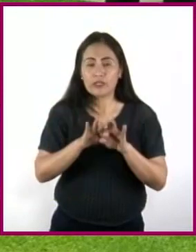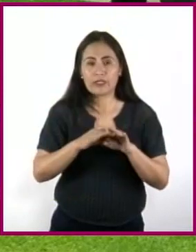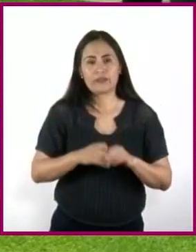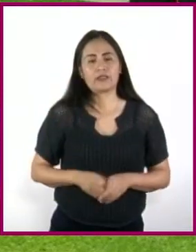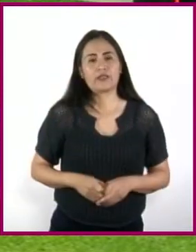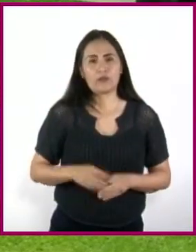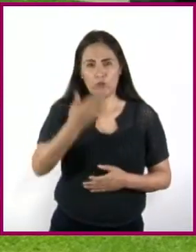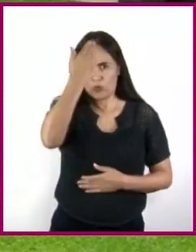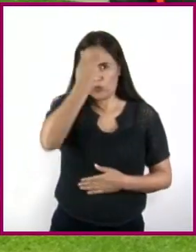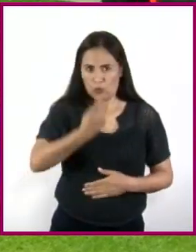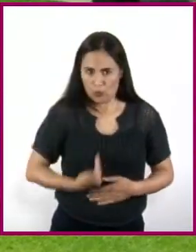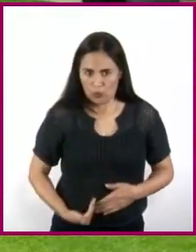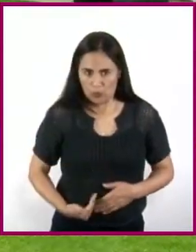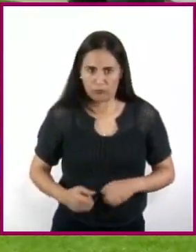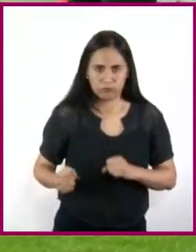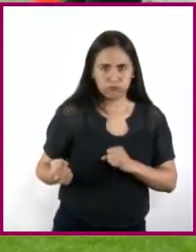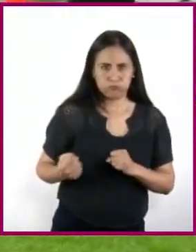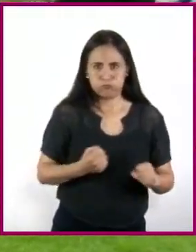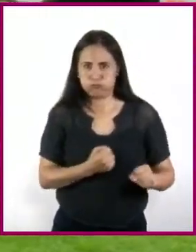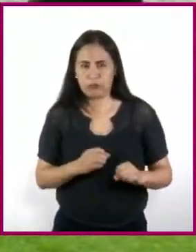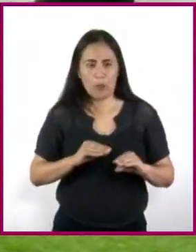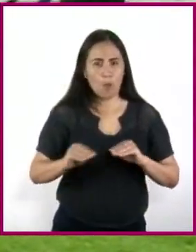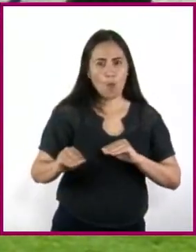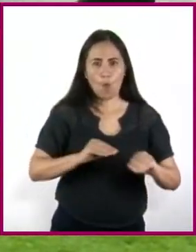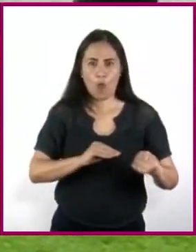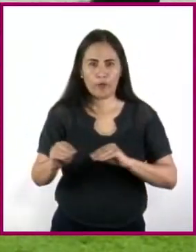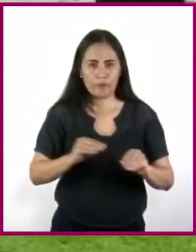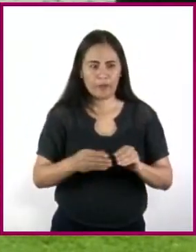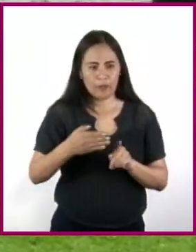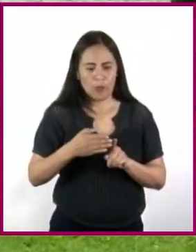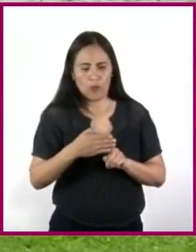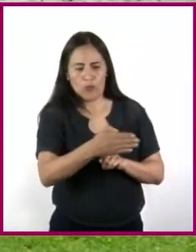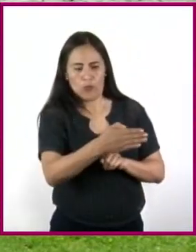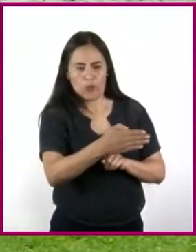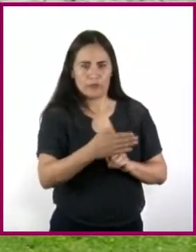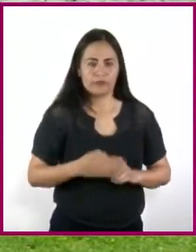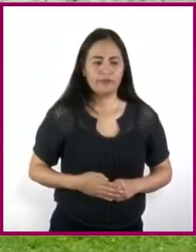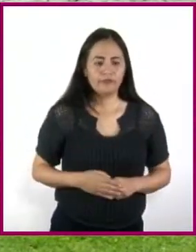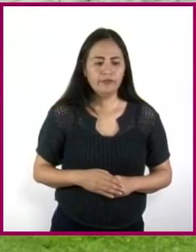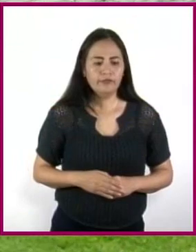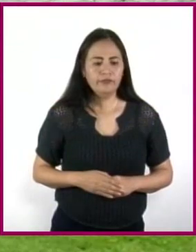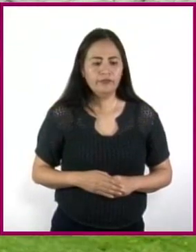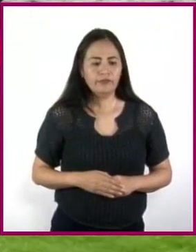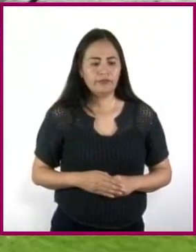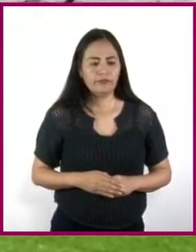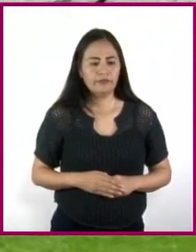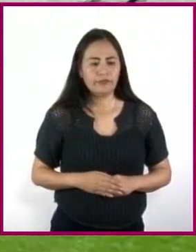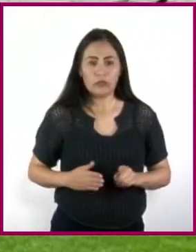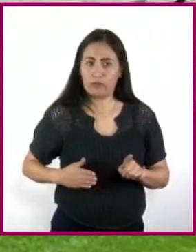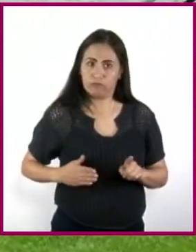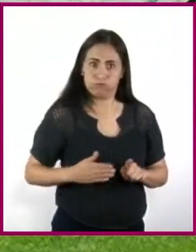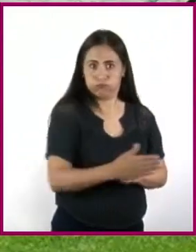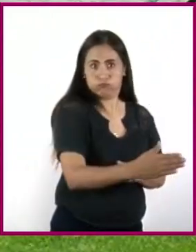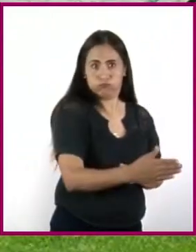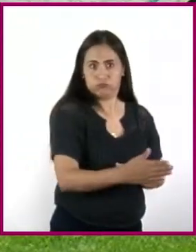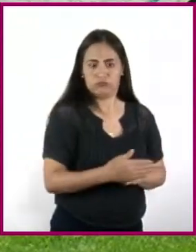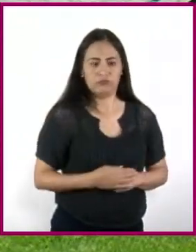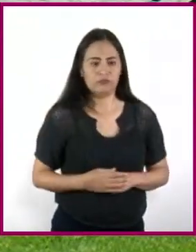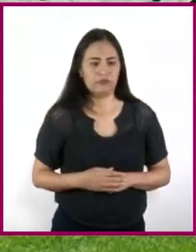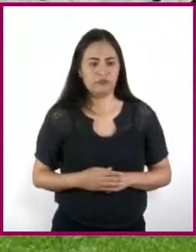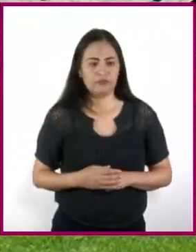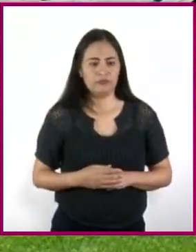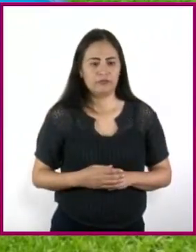centro de gravedad y nuestro desplazamiento tiene que ser en diagonal para yo quedar cómodo y arrancar casi directo. No tener que